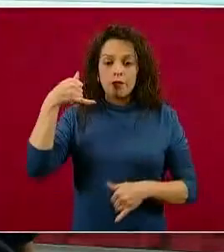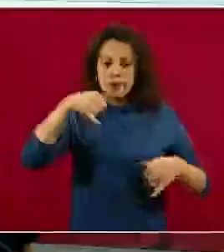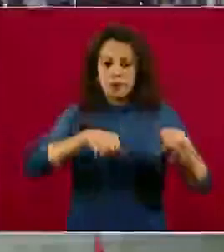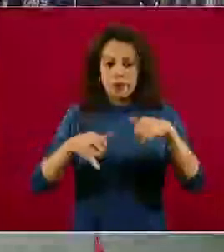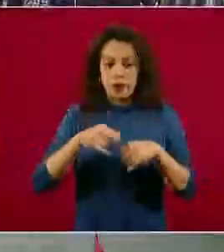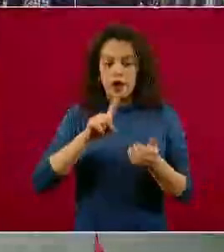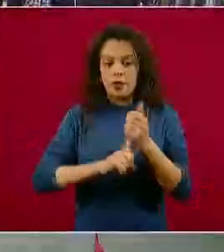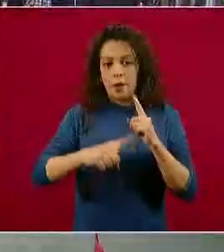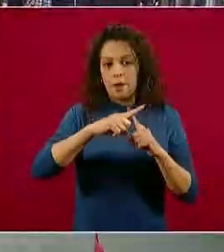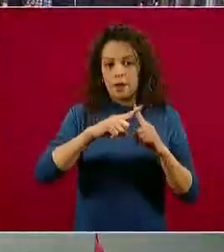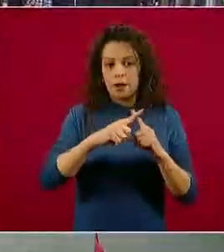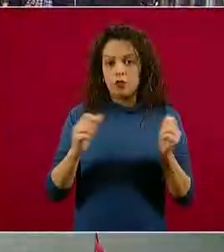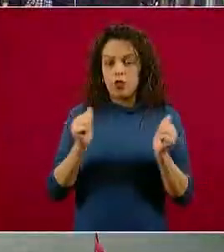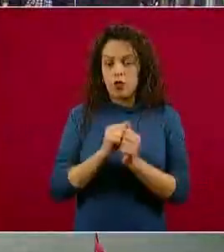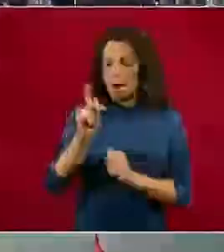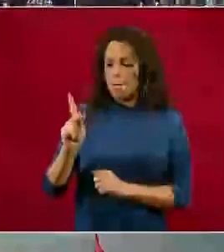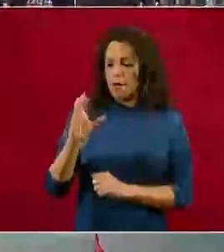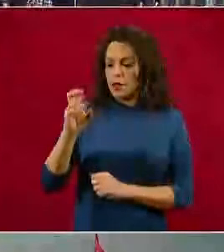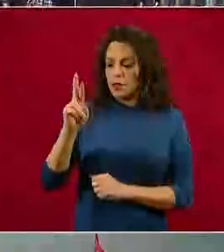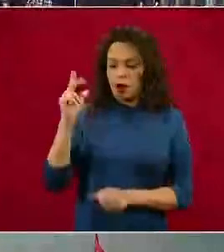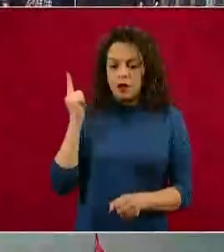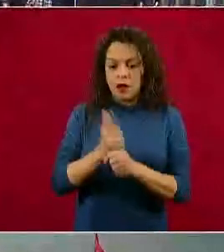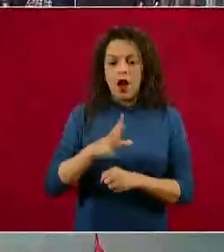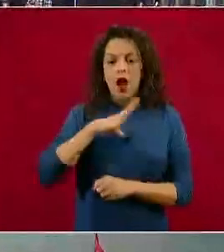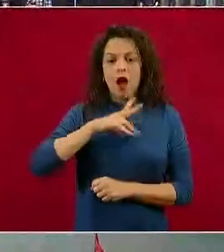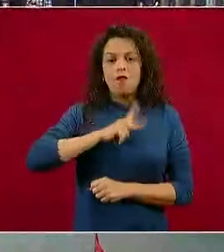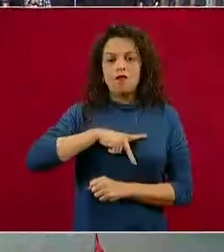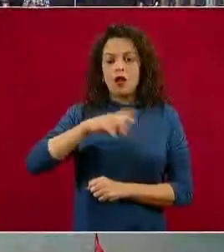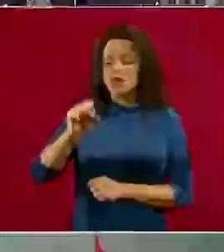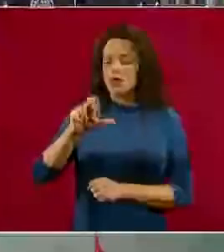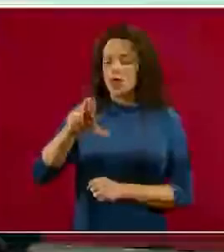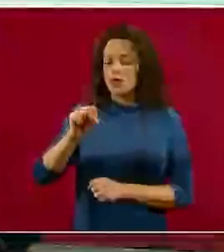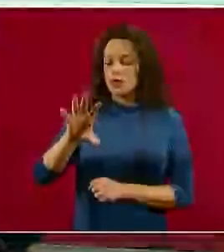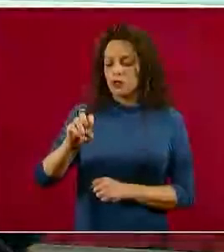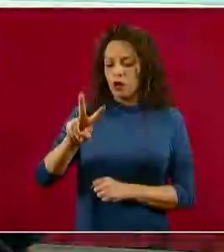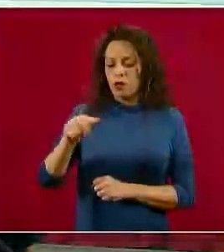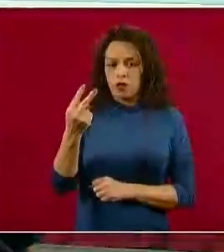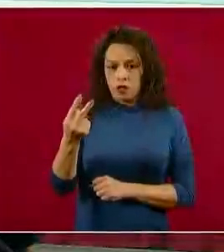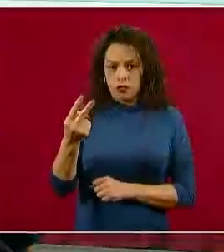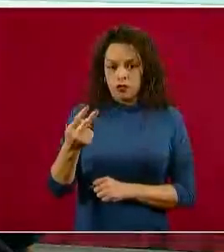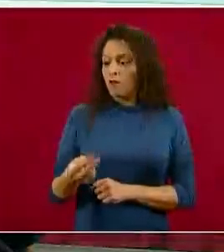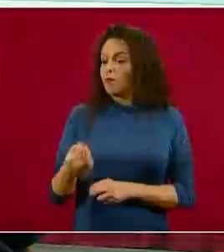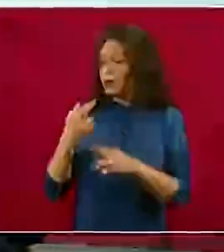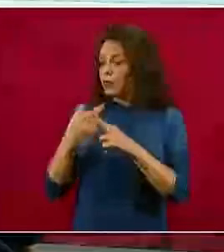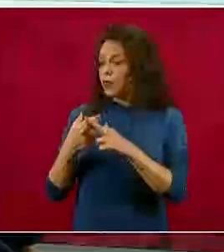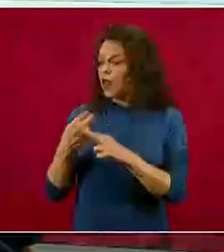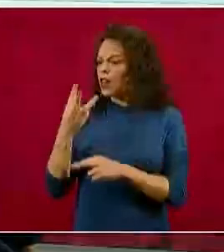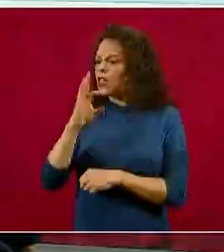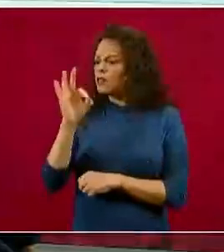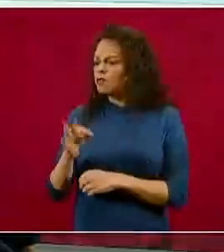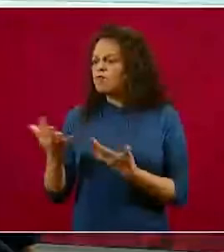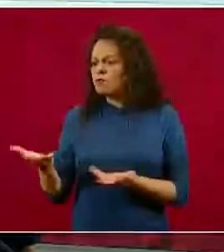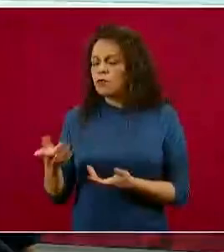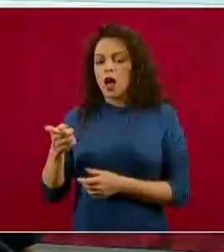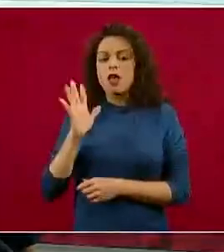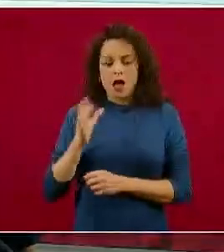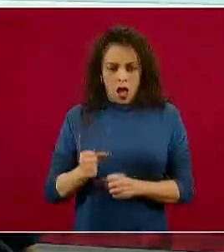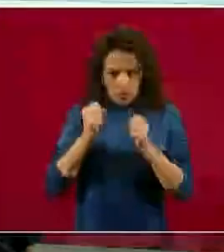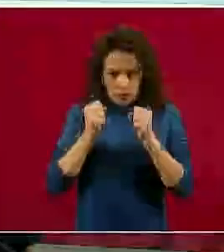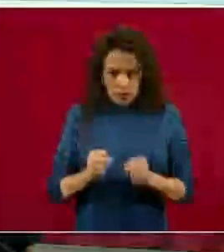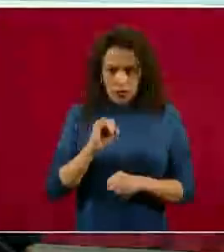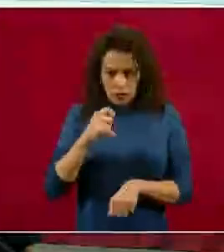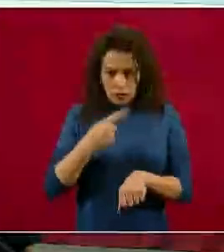por PCR que identificó el virus SARS-CoV-2, y este otro 3% también fue clasificado como caso confirmado